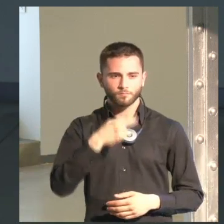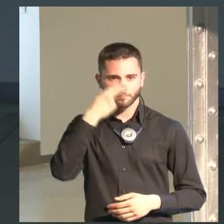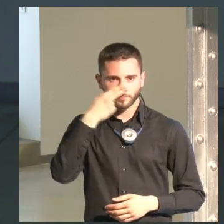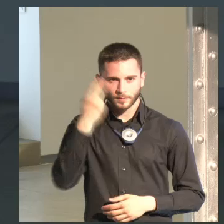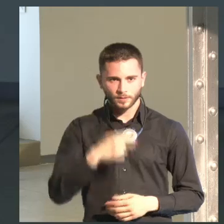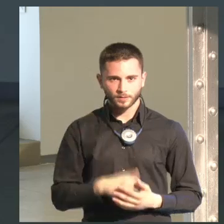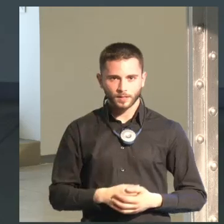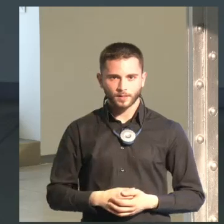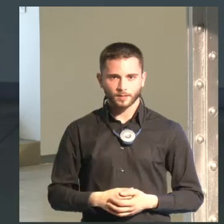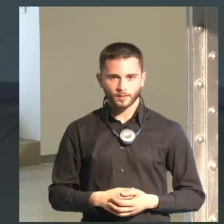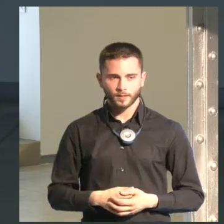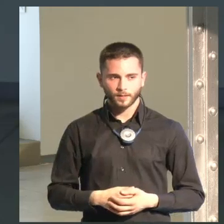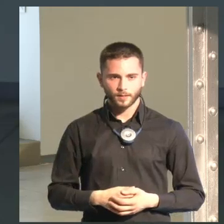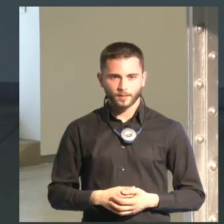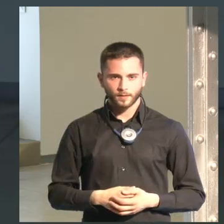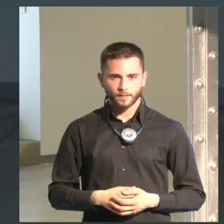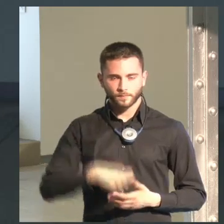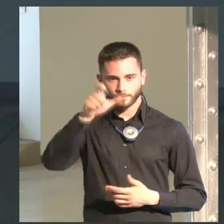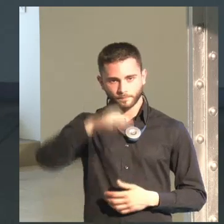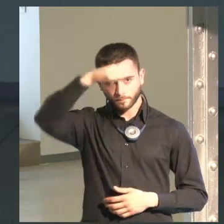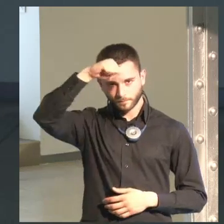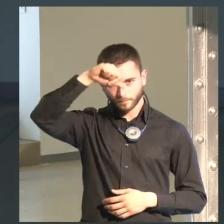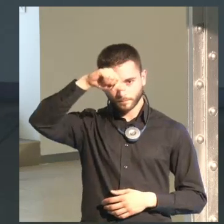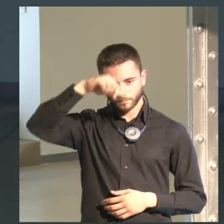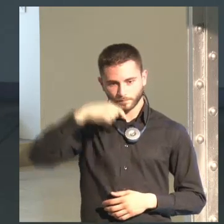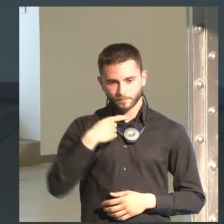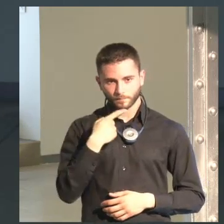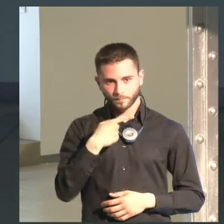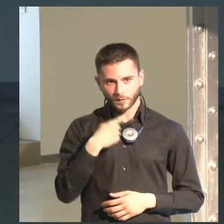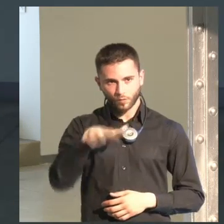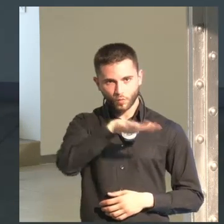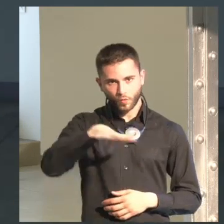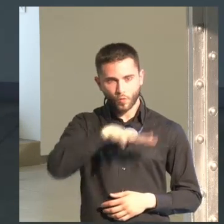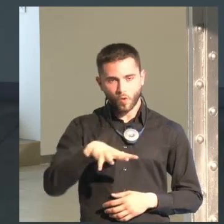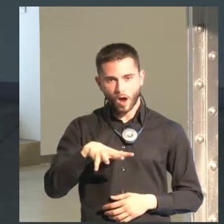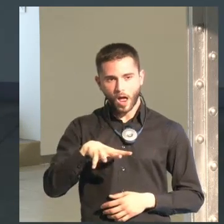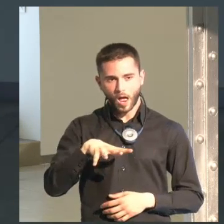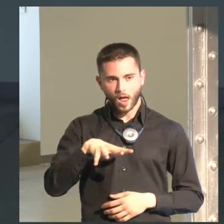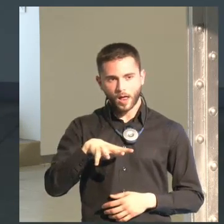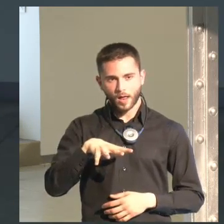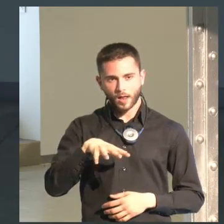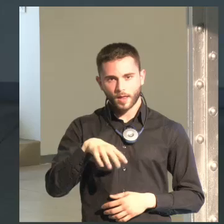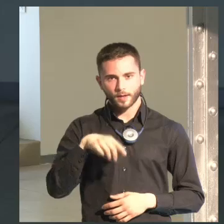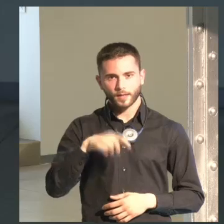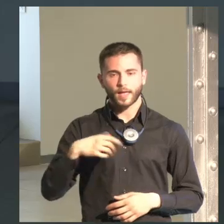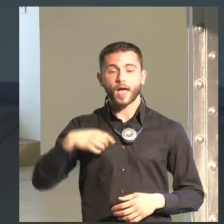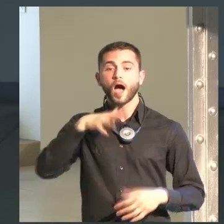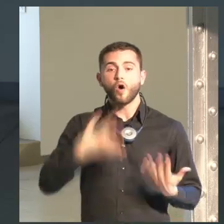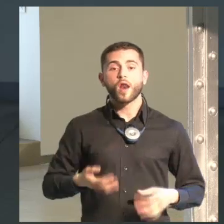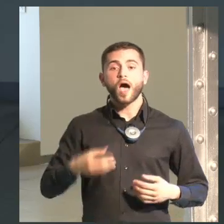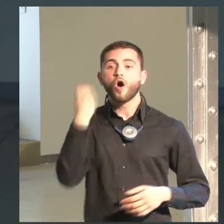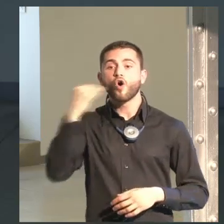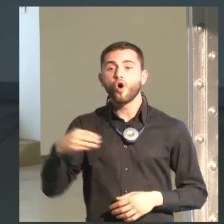Sorman, discutiendo que esta especie de lugar común que hay ahora, que dicen los jóvenes que van a vivir mucho peor que sus padres por primera vez en la historia.